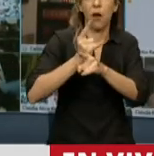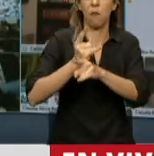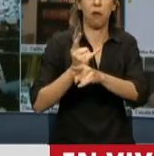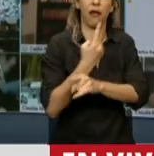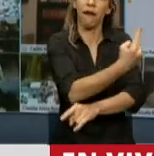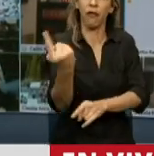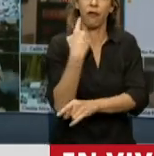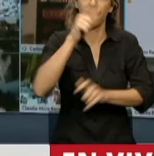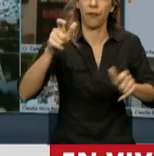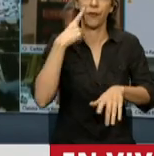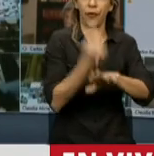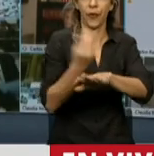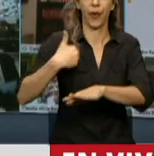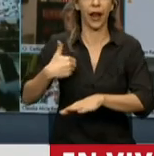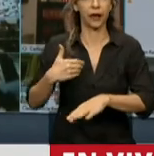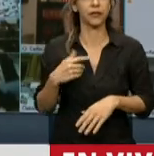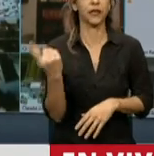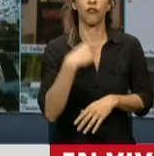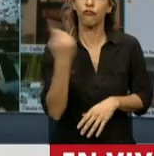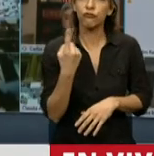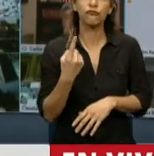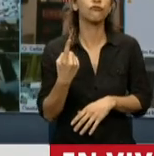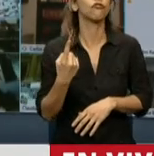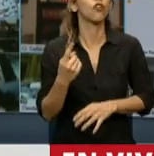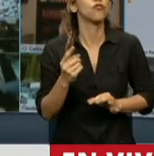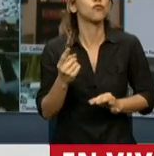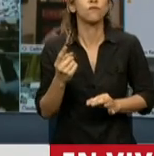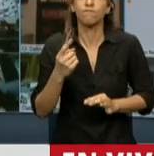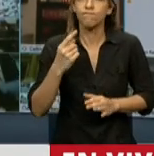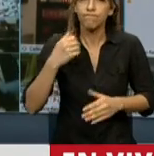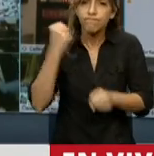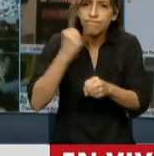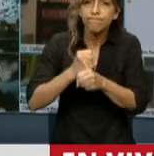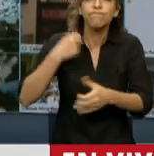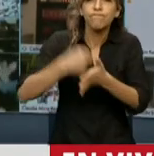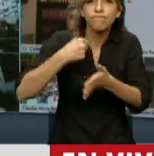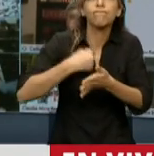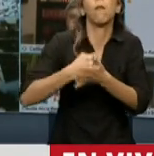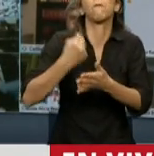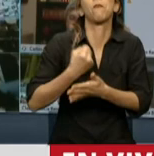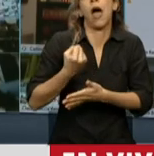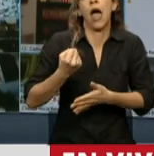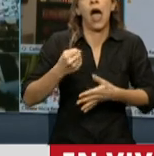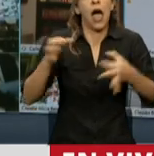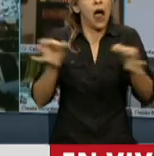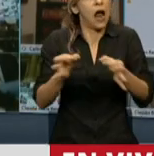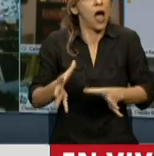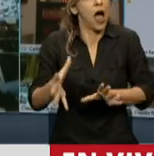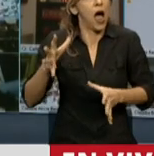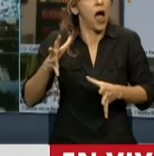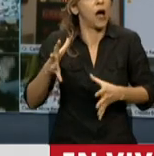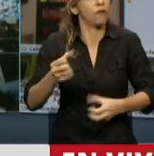los argentinos, que es la recuperación de los territorios y redentos. Sobre la base de estos